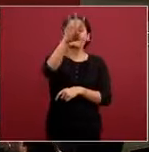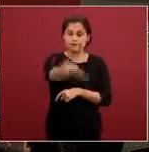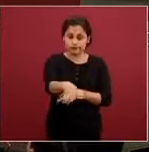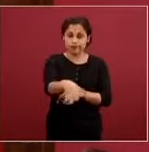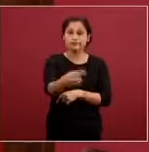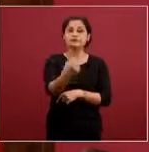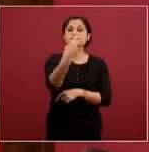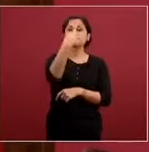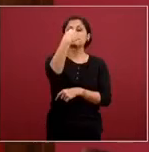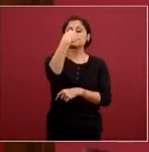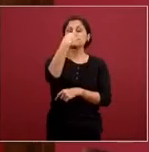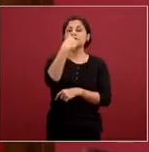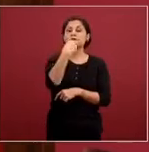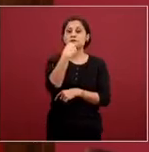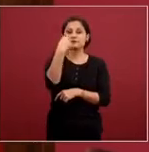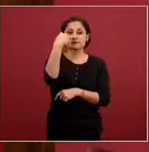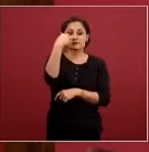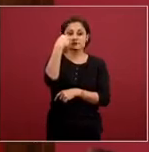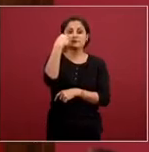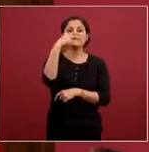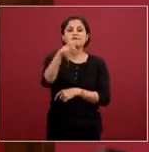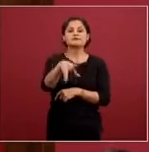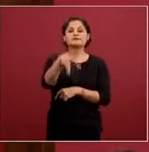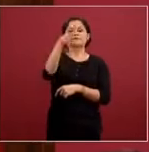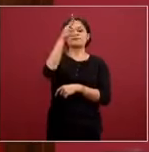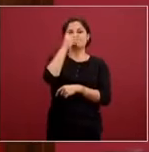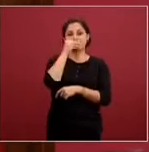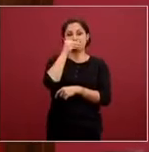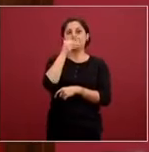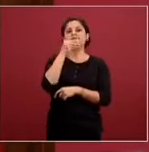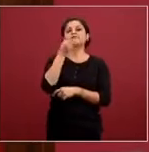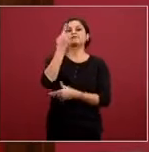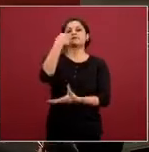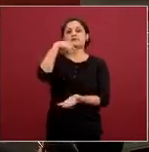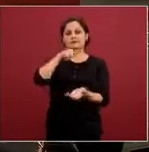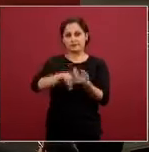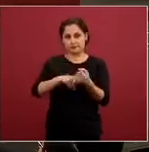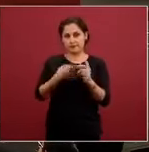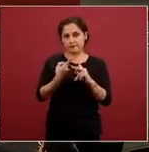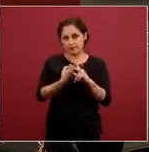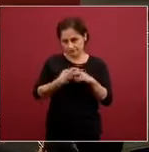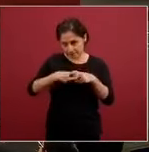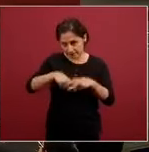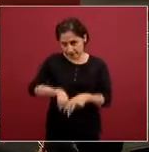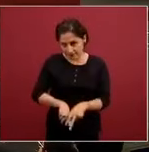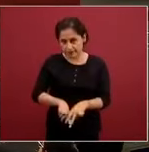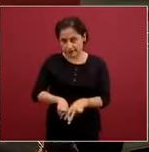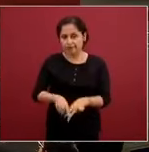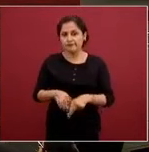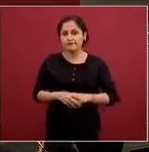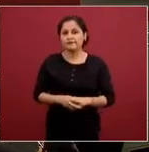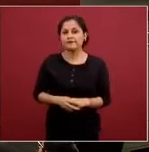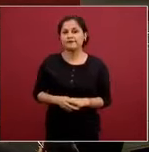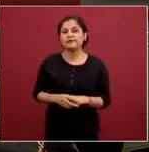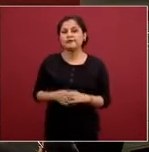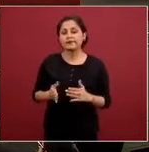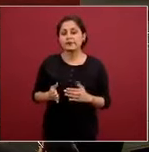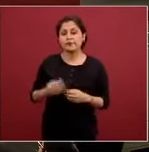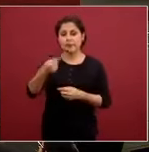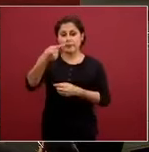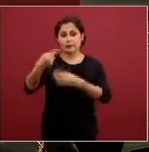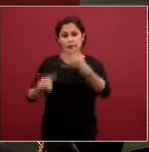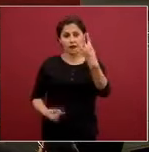boca, y empieza el periodo de incubación. Esta información, como les digo, es actualizable. Son 6